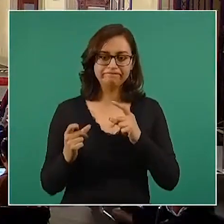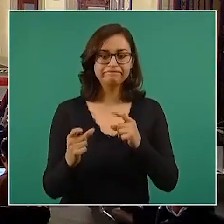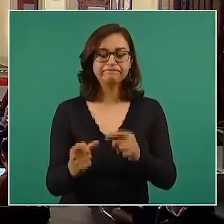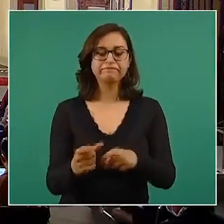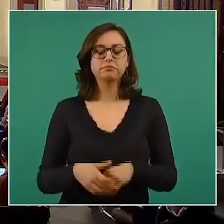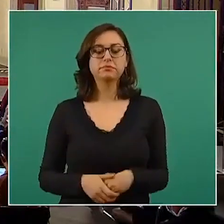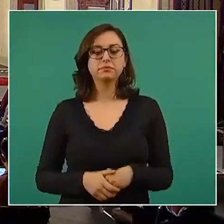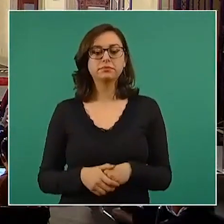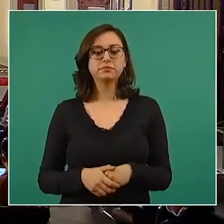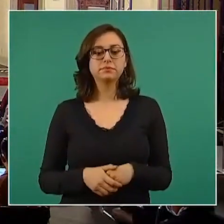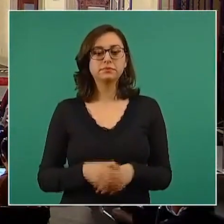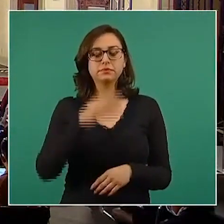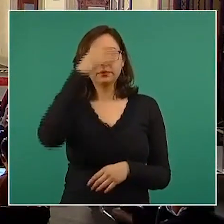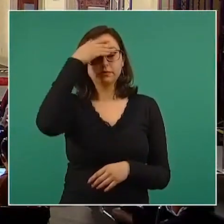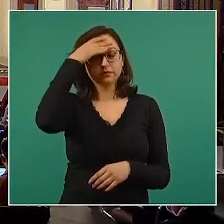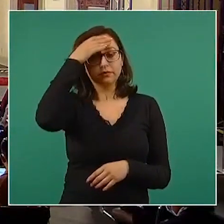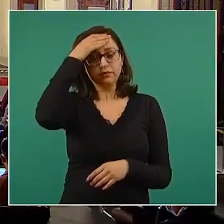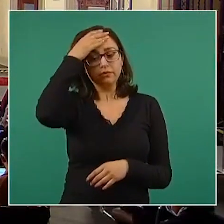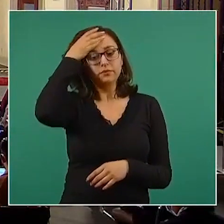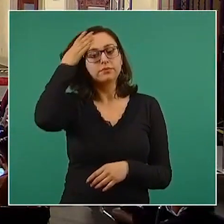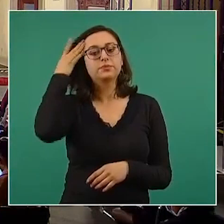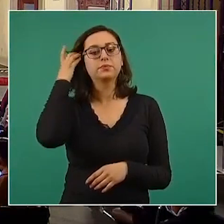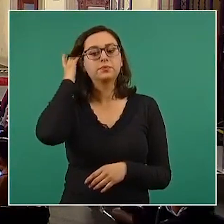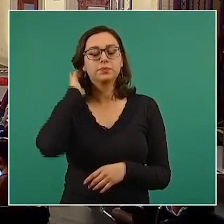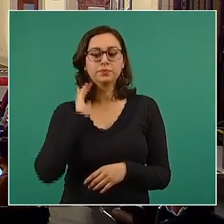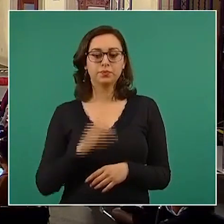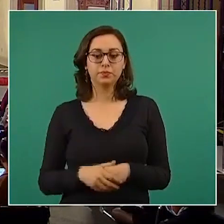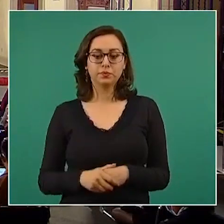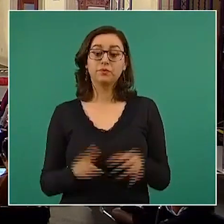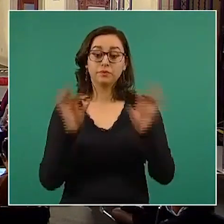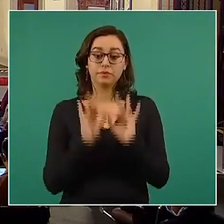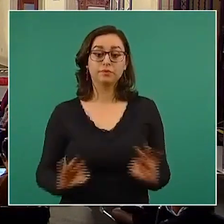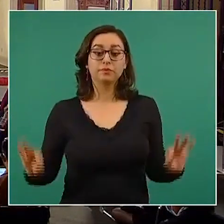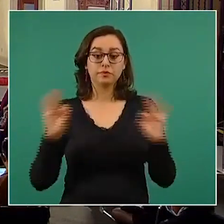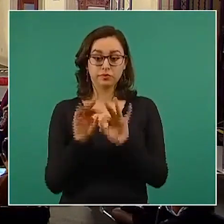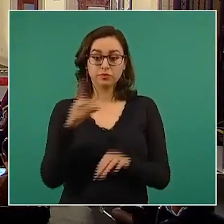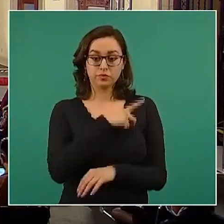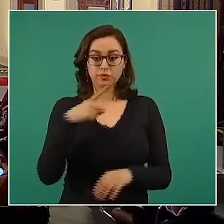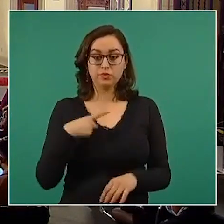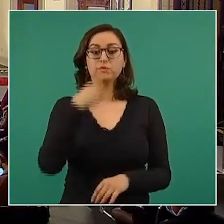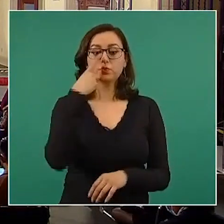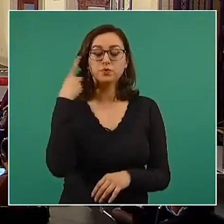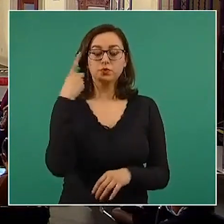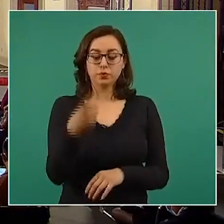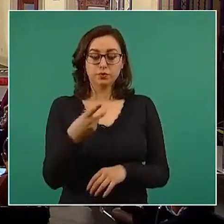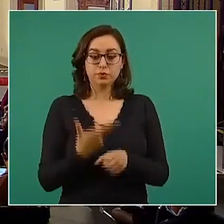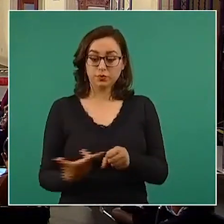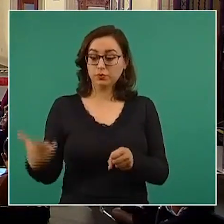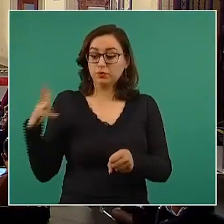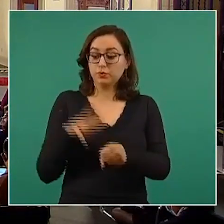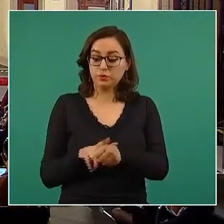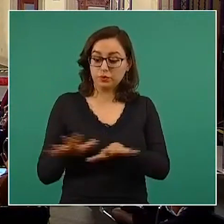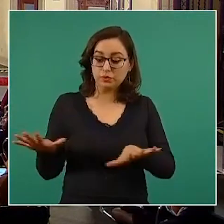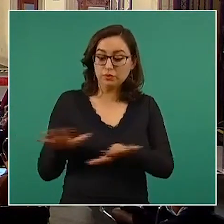Muy importante, lo comentaba el doctor López-Gatell, Esta reconversión solamente se pudo llevar